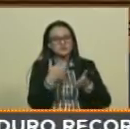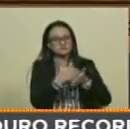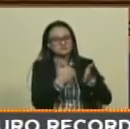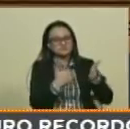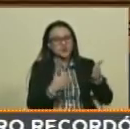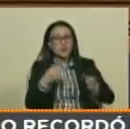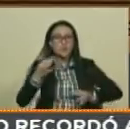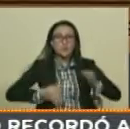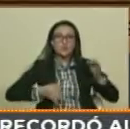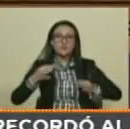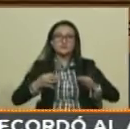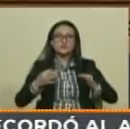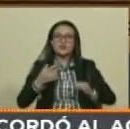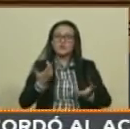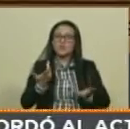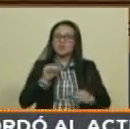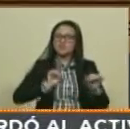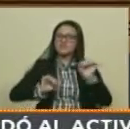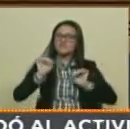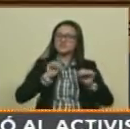judiciales, su defensa.